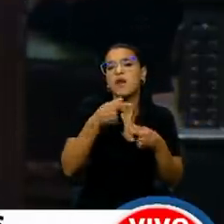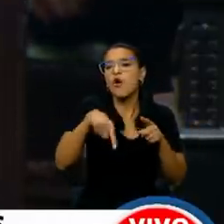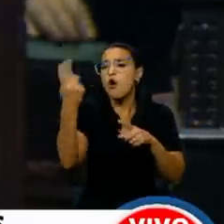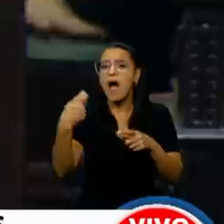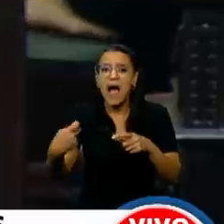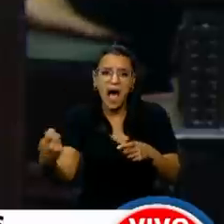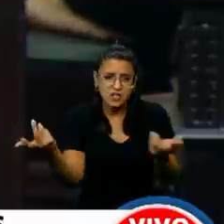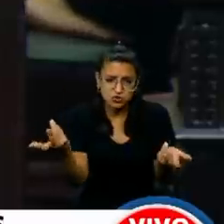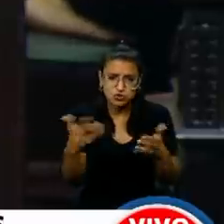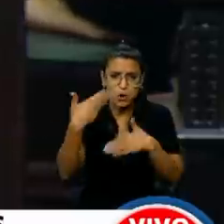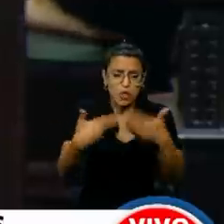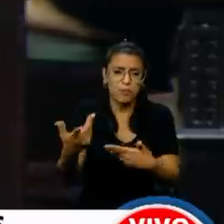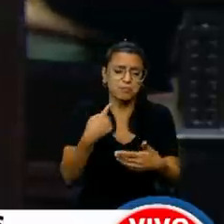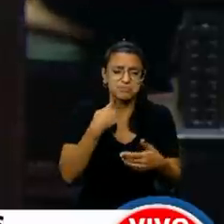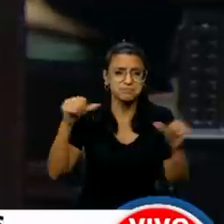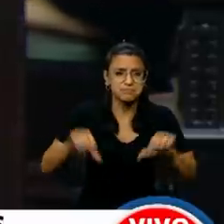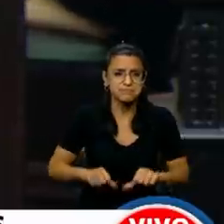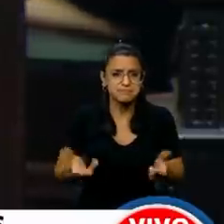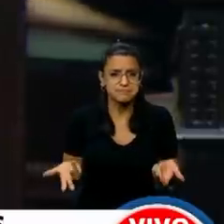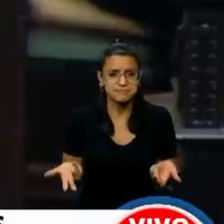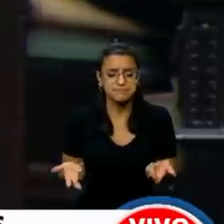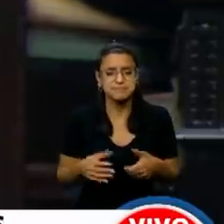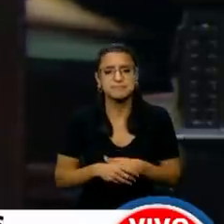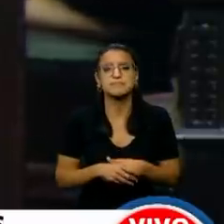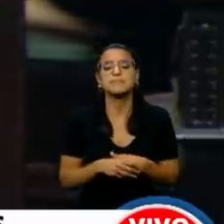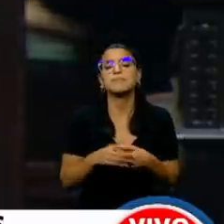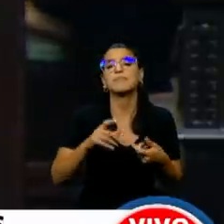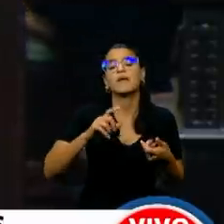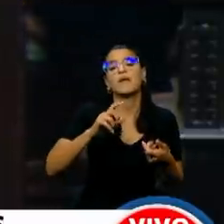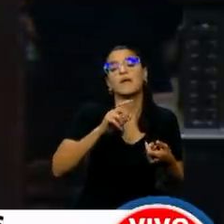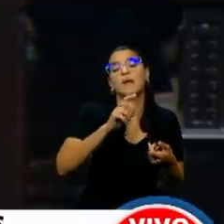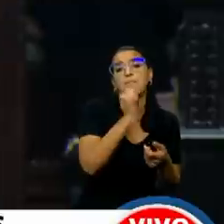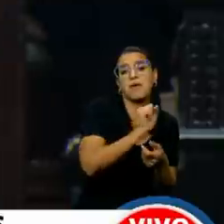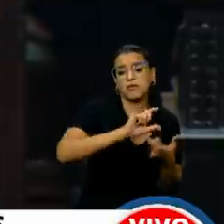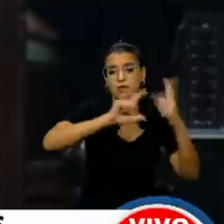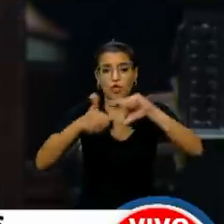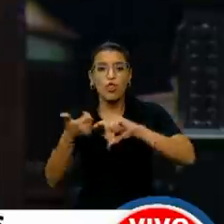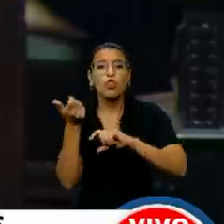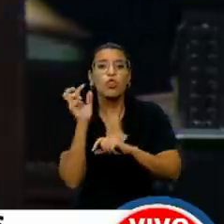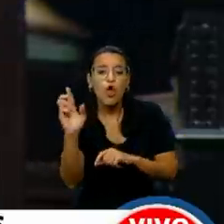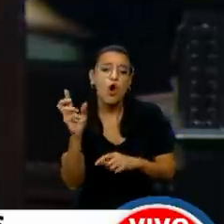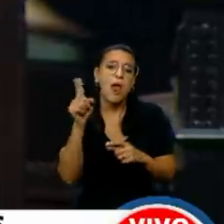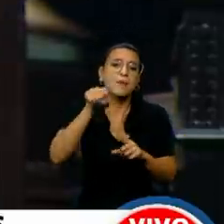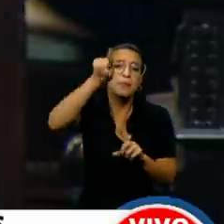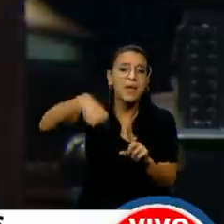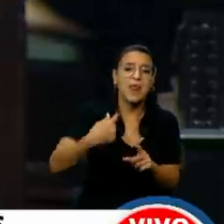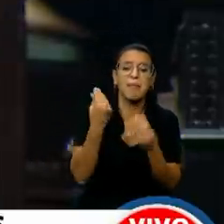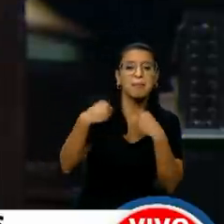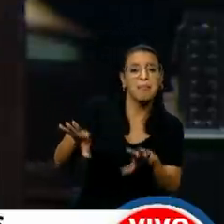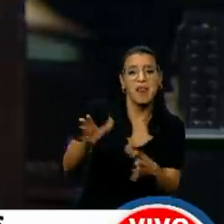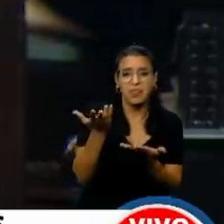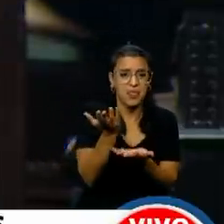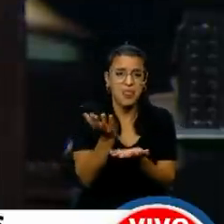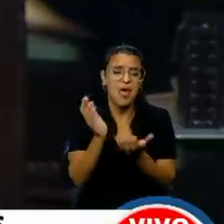totalmente discrecional después el tipo de cambio también que genera pérdida de la competitividad